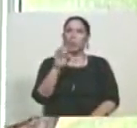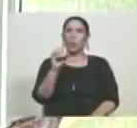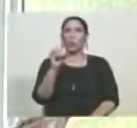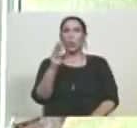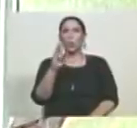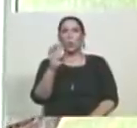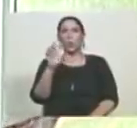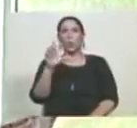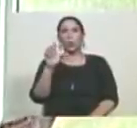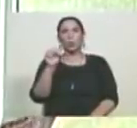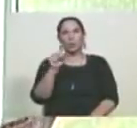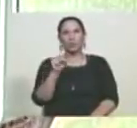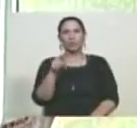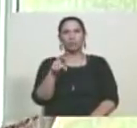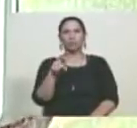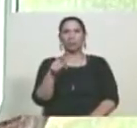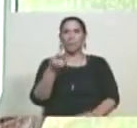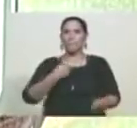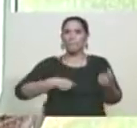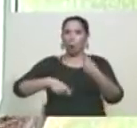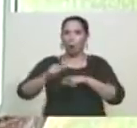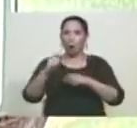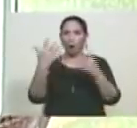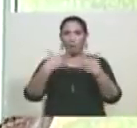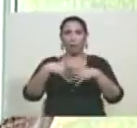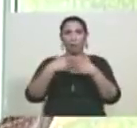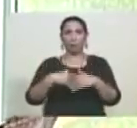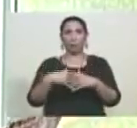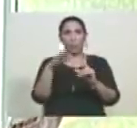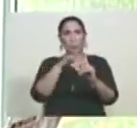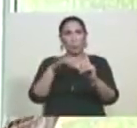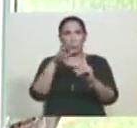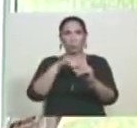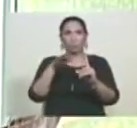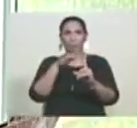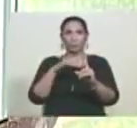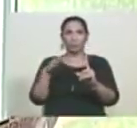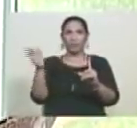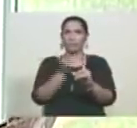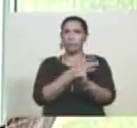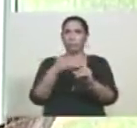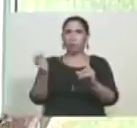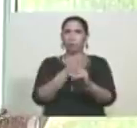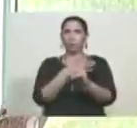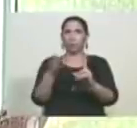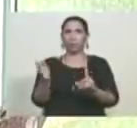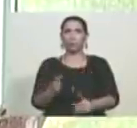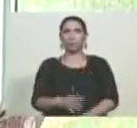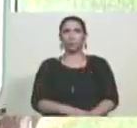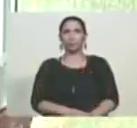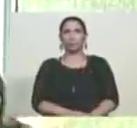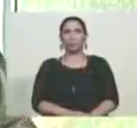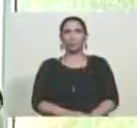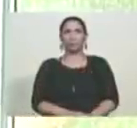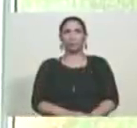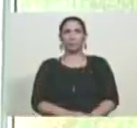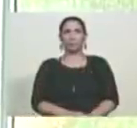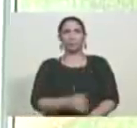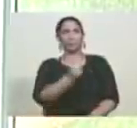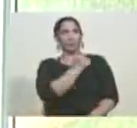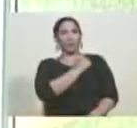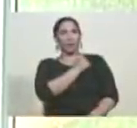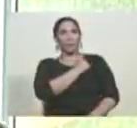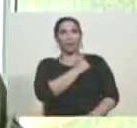donde el tráfico de influencia administrativa o la violación o la prostitución de la función pública se ve sometida, y el